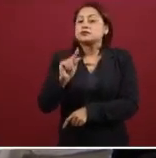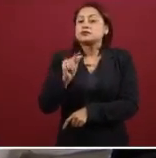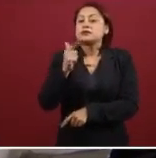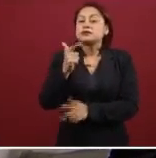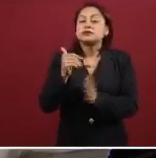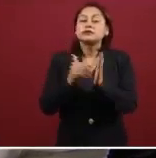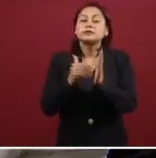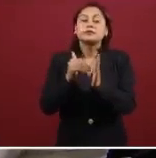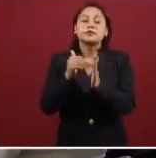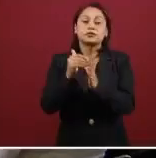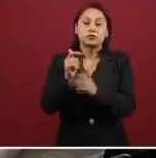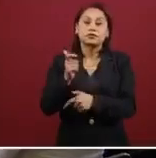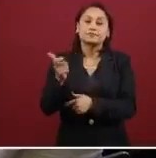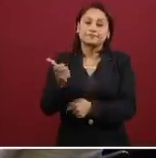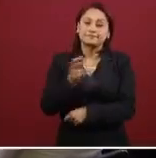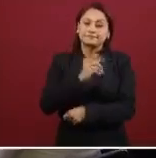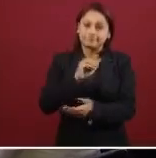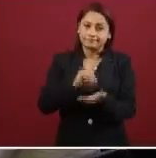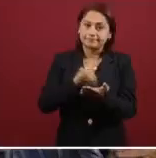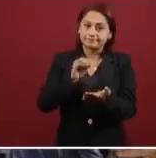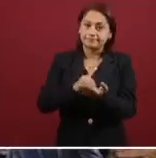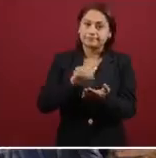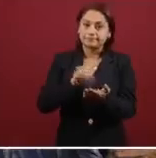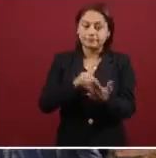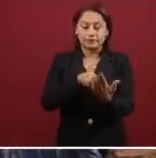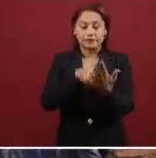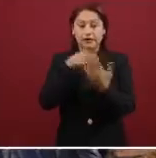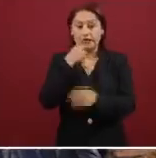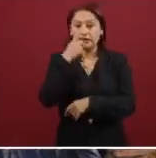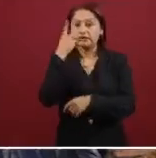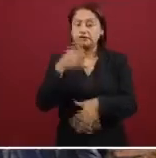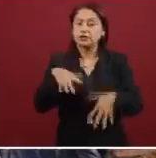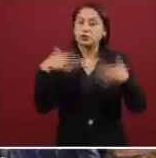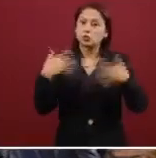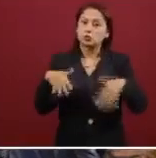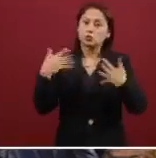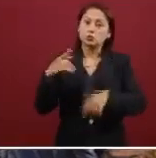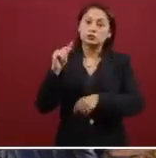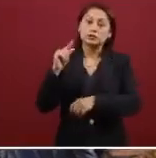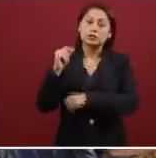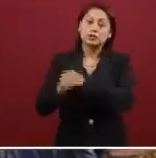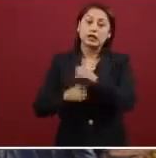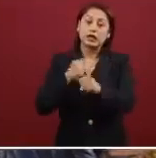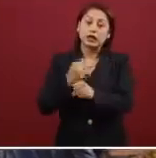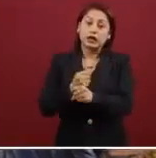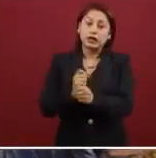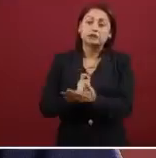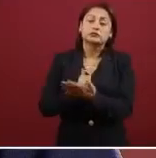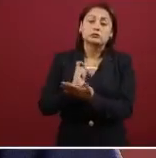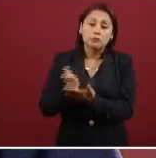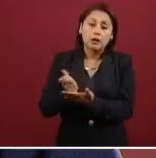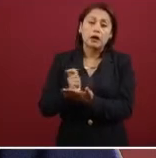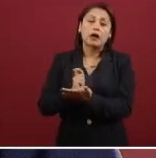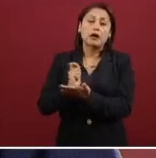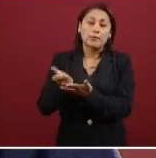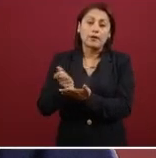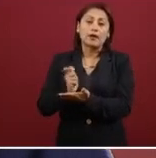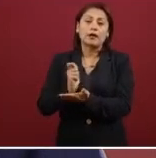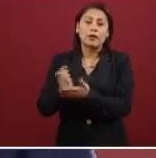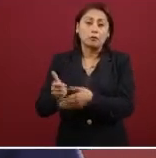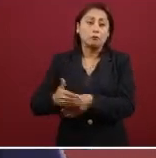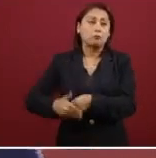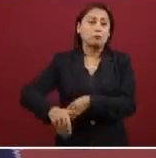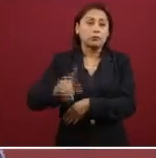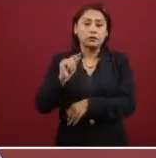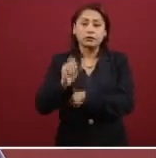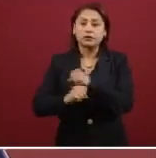467 mil millones de pesos. Plantea algo terrible, que esta deuda se va a terminar de pagar en 70 años, todavía faltan 70 años. Hay un libro muy